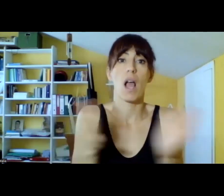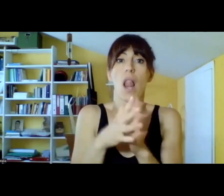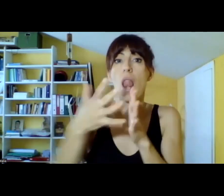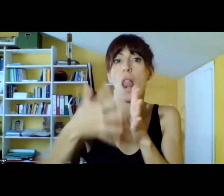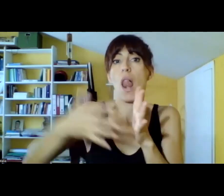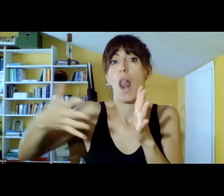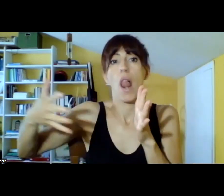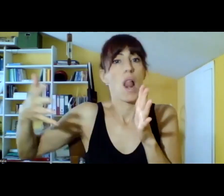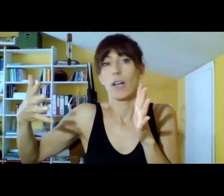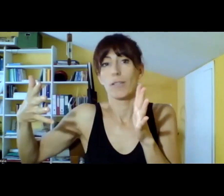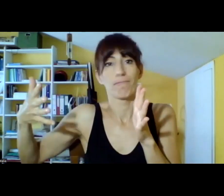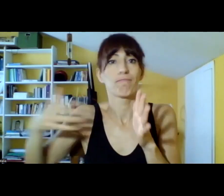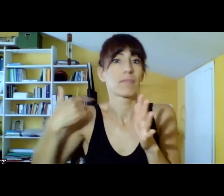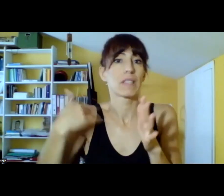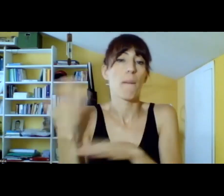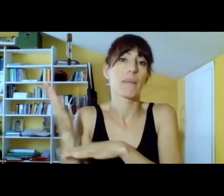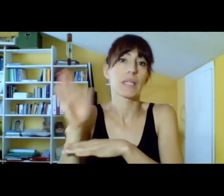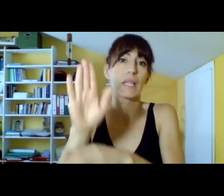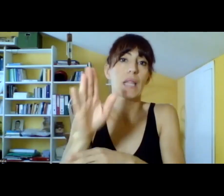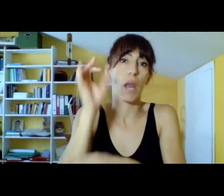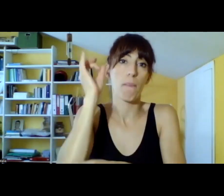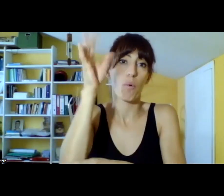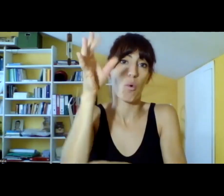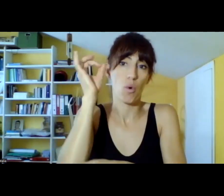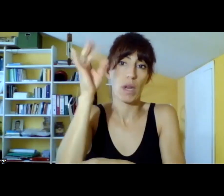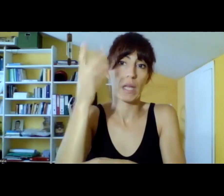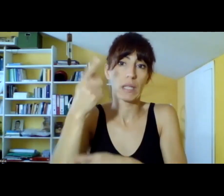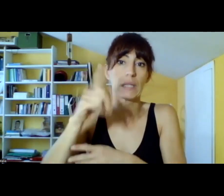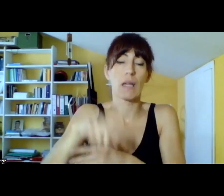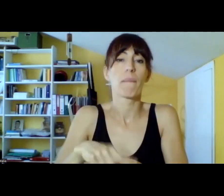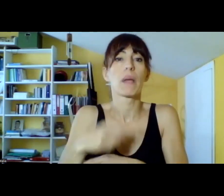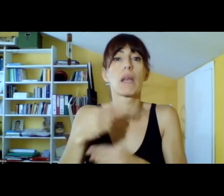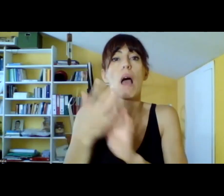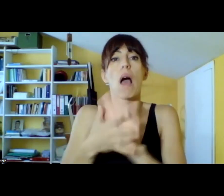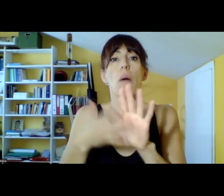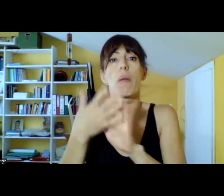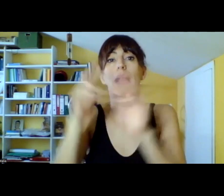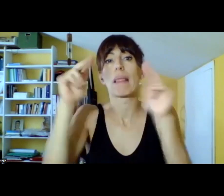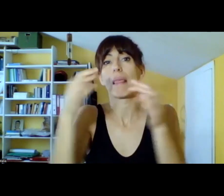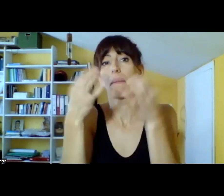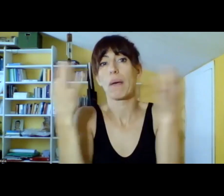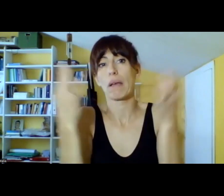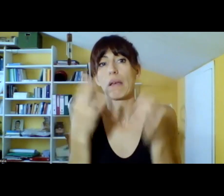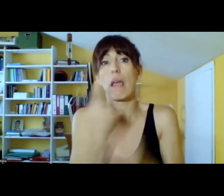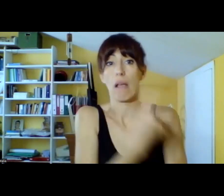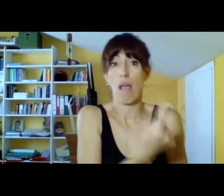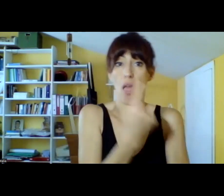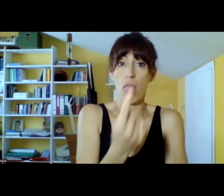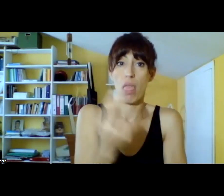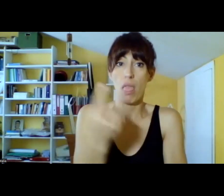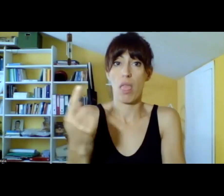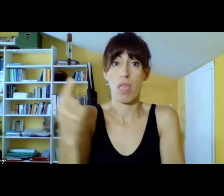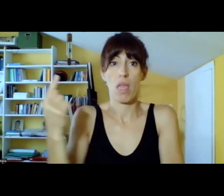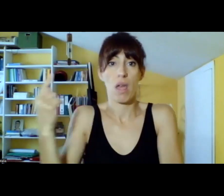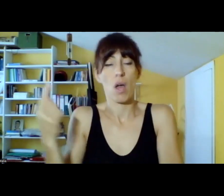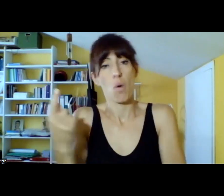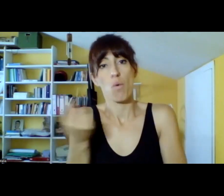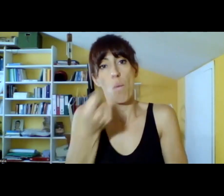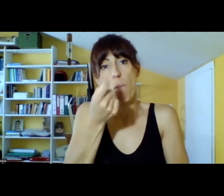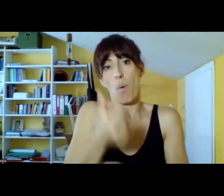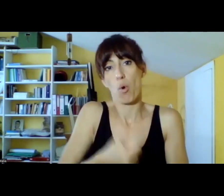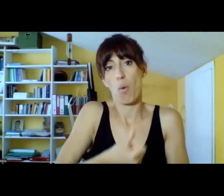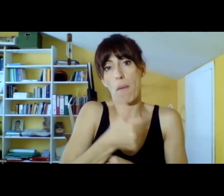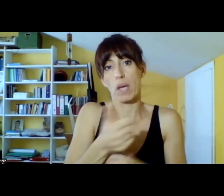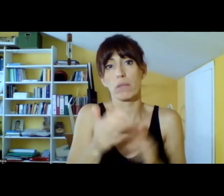presentar brevemente las ponentes y sus ponencias y luego ya con cada una nos vamos a ir deteniendo un poquito. En